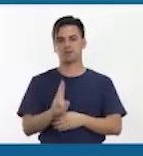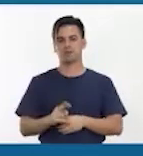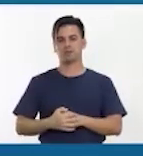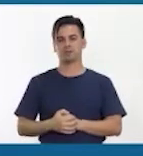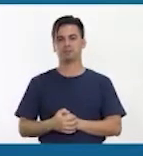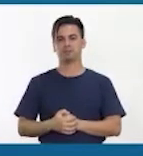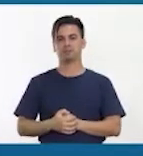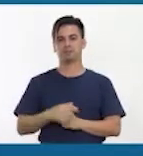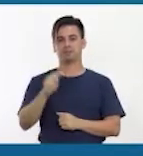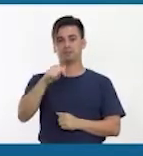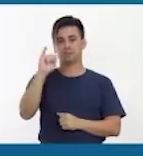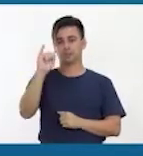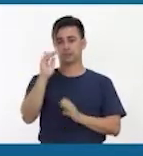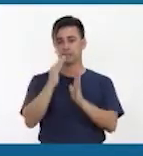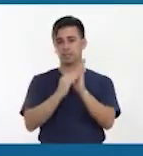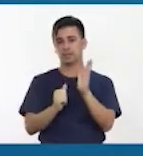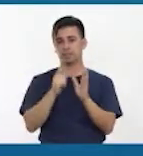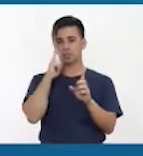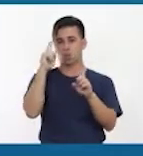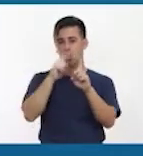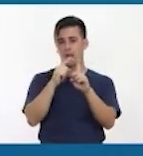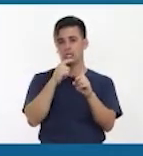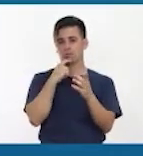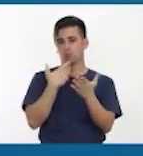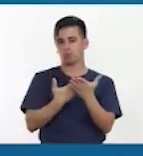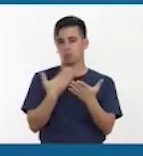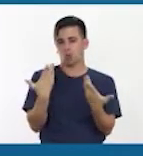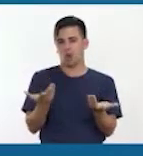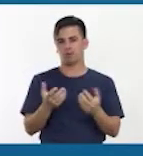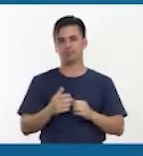semestre, el objetivo propuesto es el siguiente: